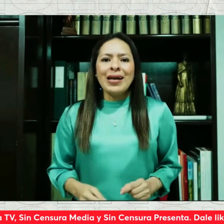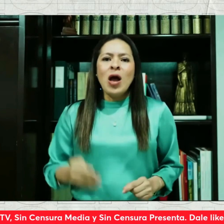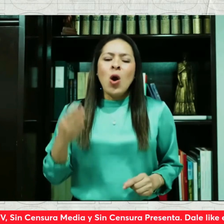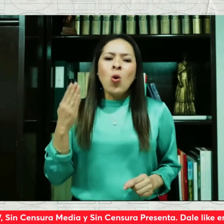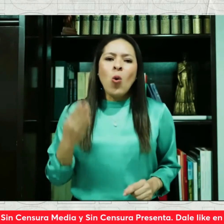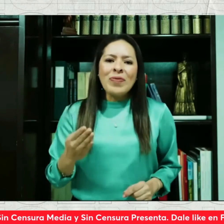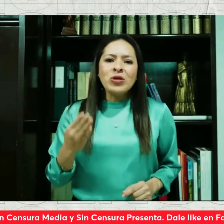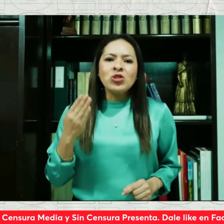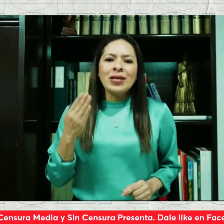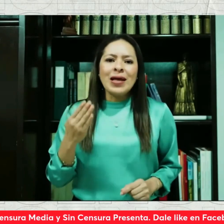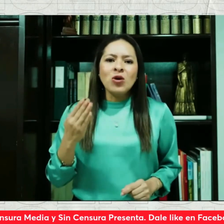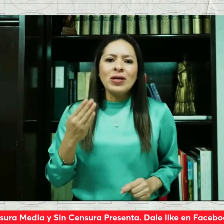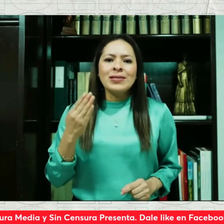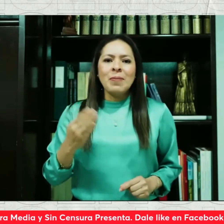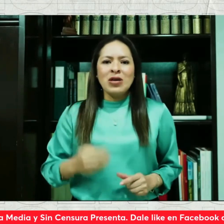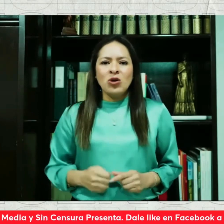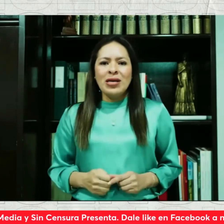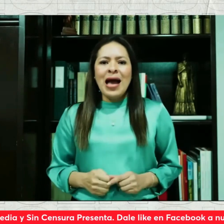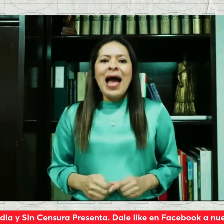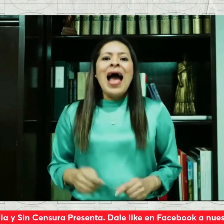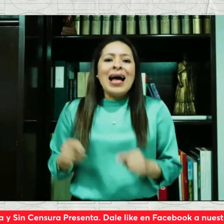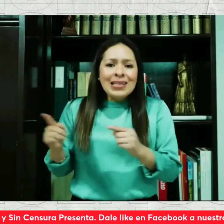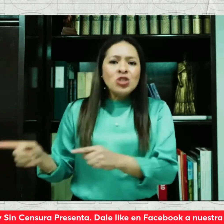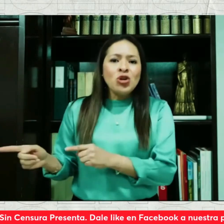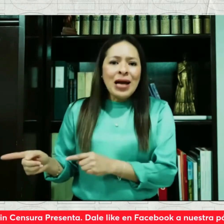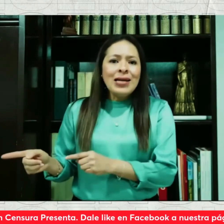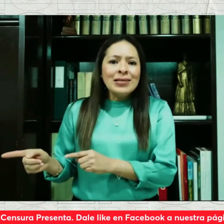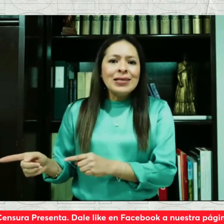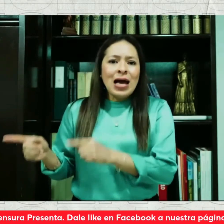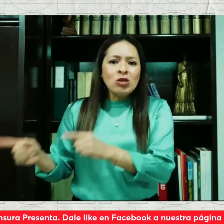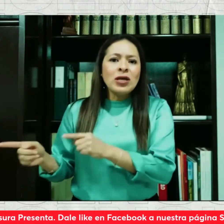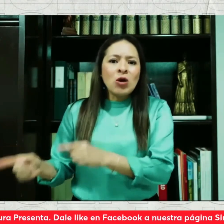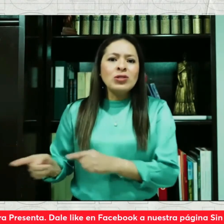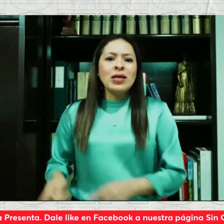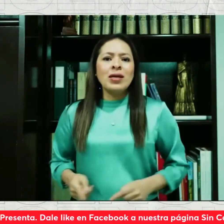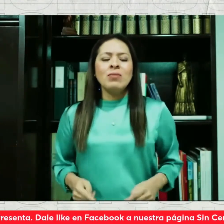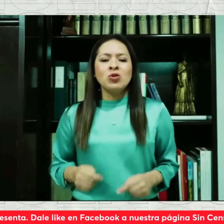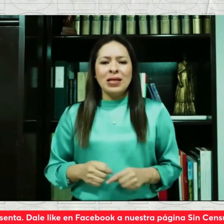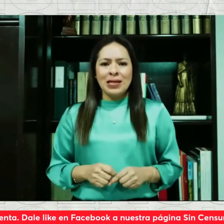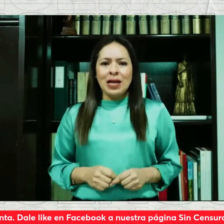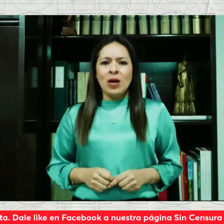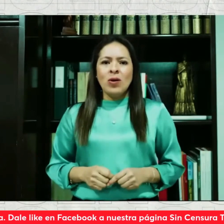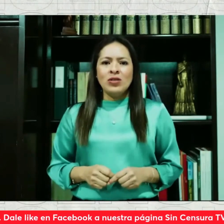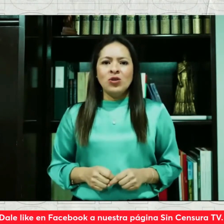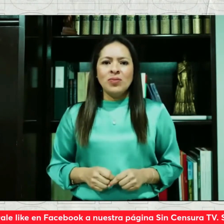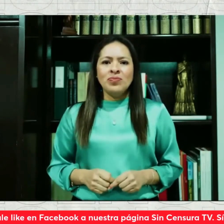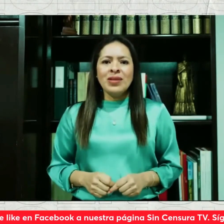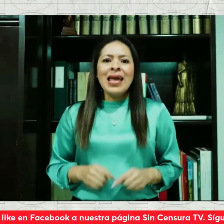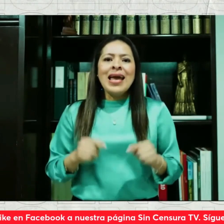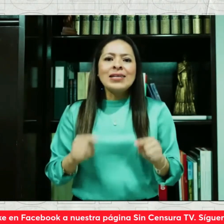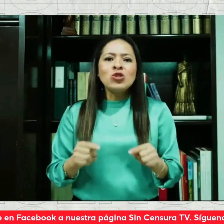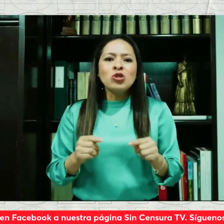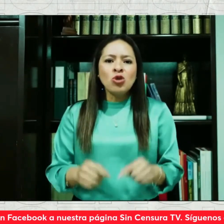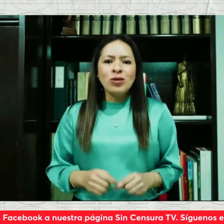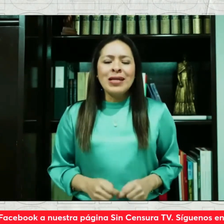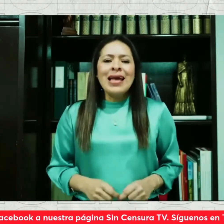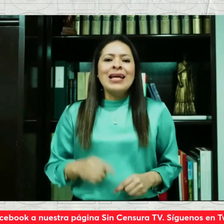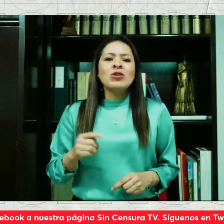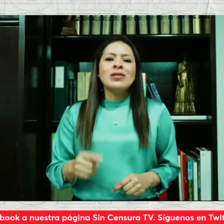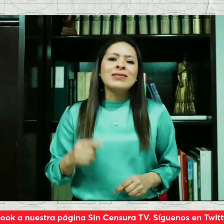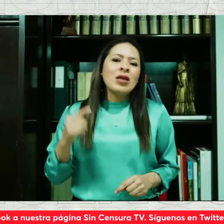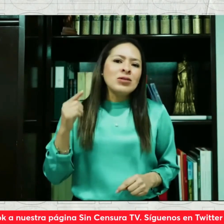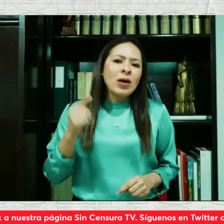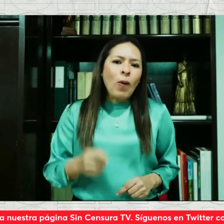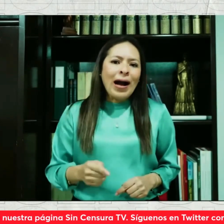aportar 4 senadores de mayoría adicionales a los que conseguimos mediante la coalición. Estos son en